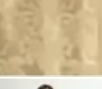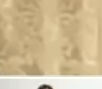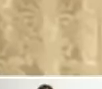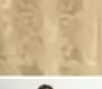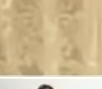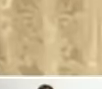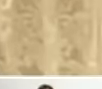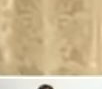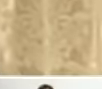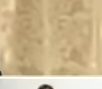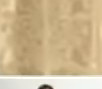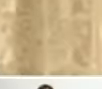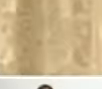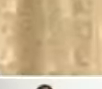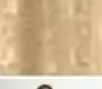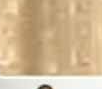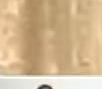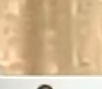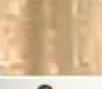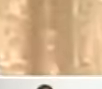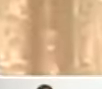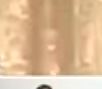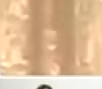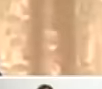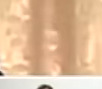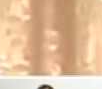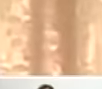6 momentos históricos estuvimos hablando.